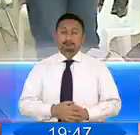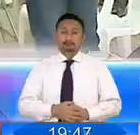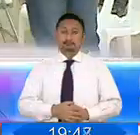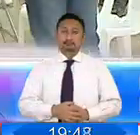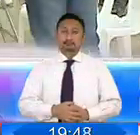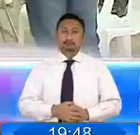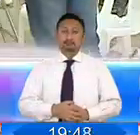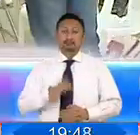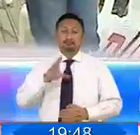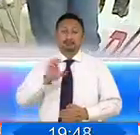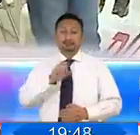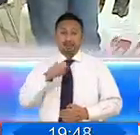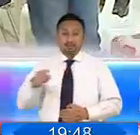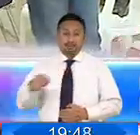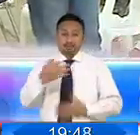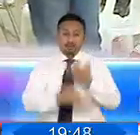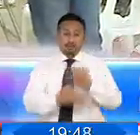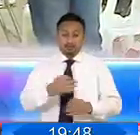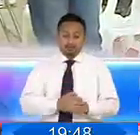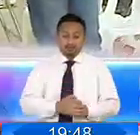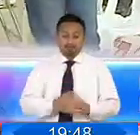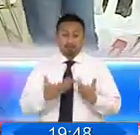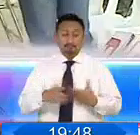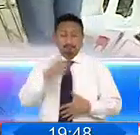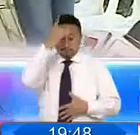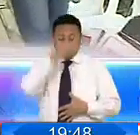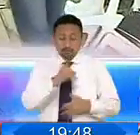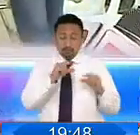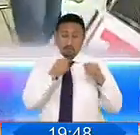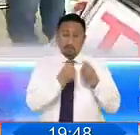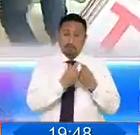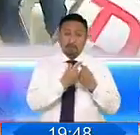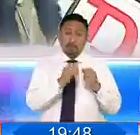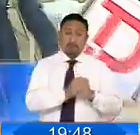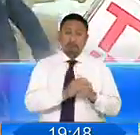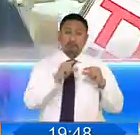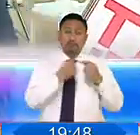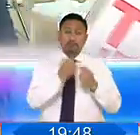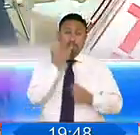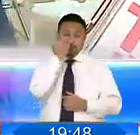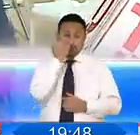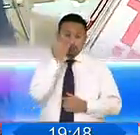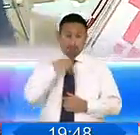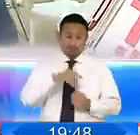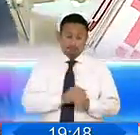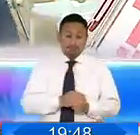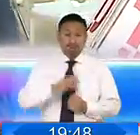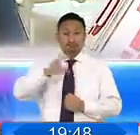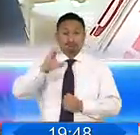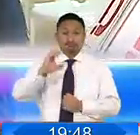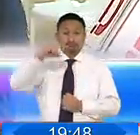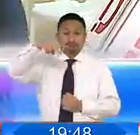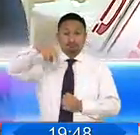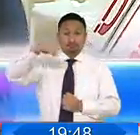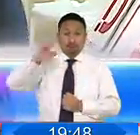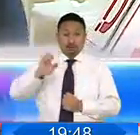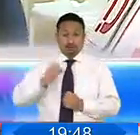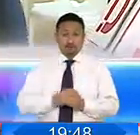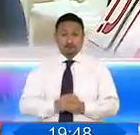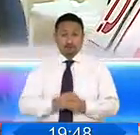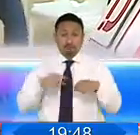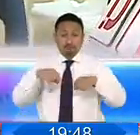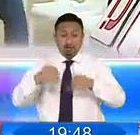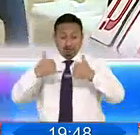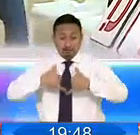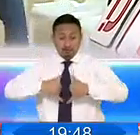acusados. Decisión del bloque de Pachacuti es, en el caso de que el Consejo Nacional Electoral